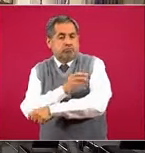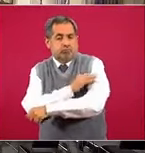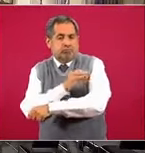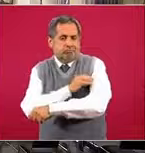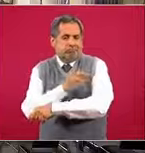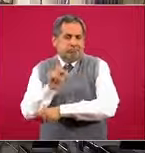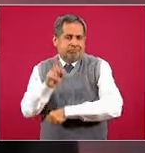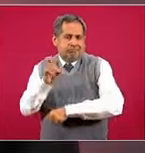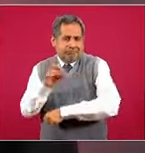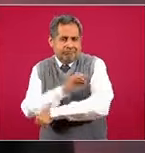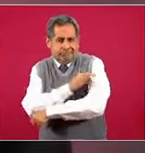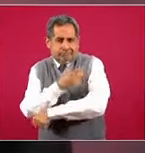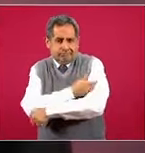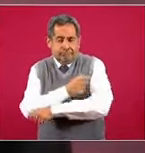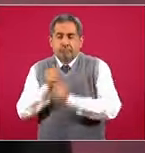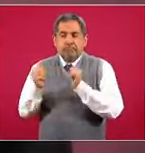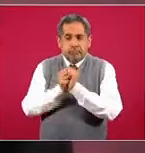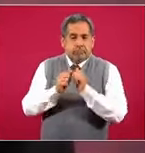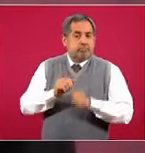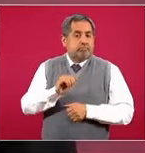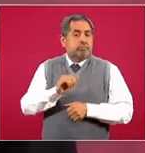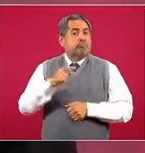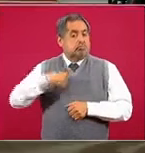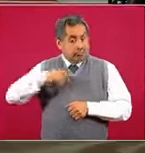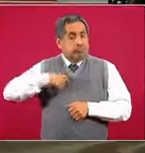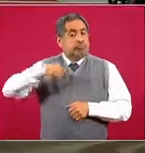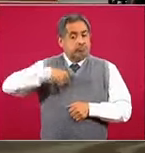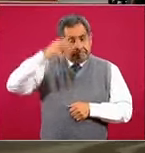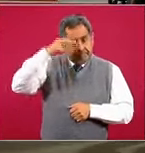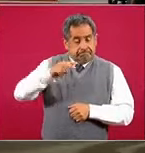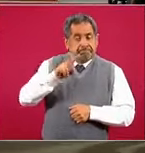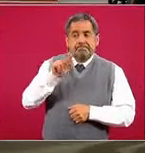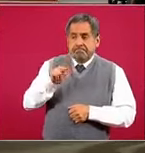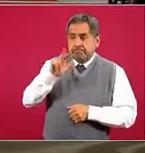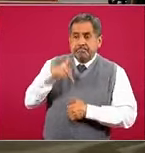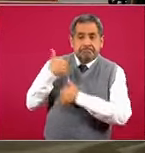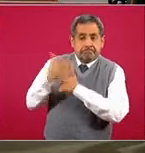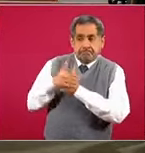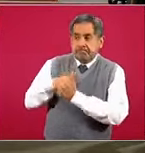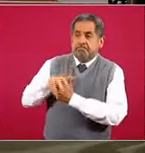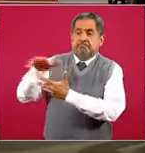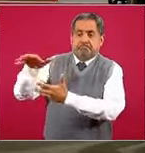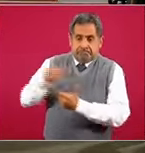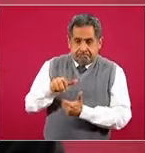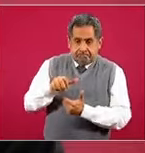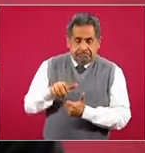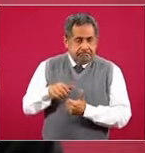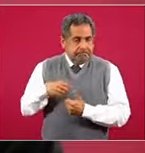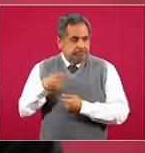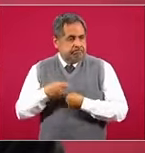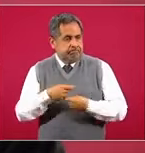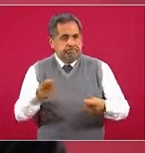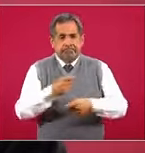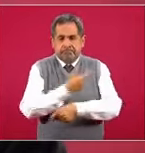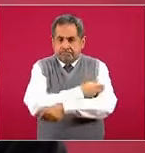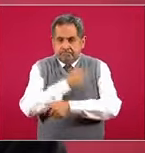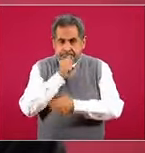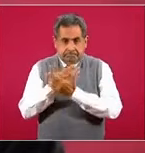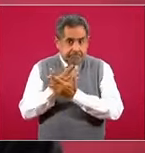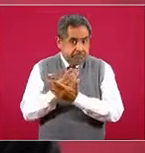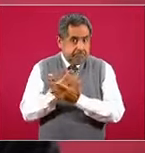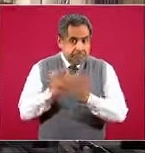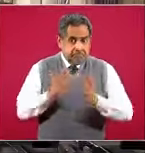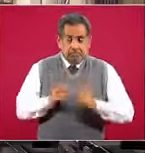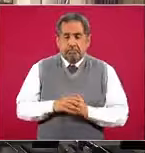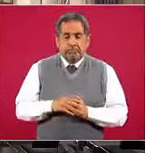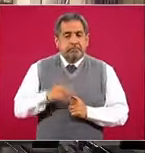prevacunas que están ya contempladas dentro de los avances que México ha hecho para la obtención de las mismas. Ahora, más